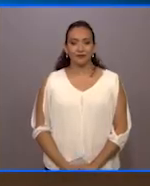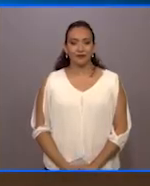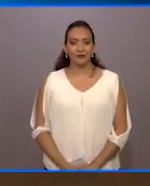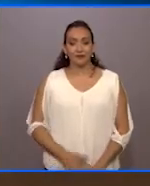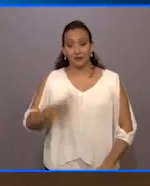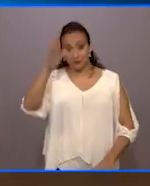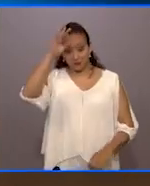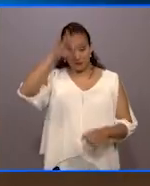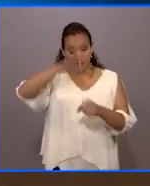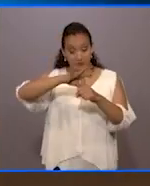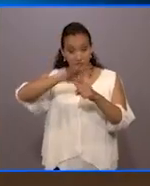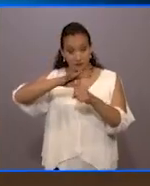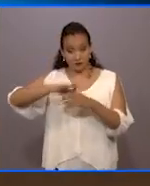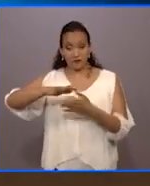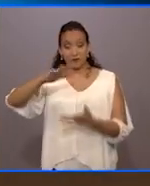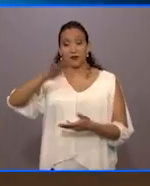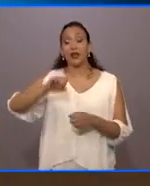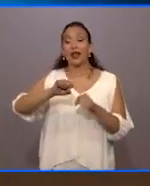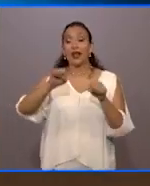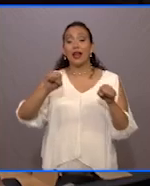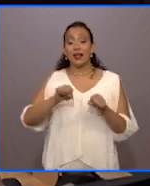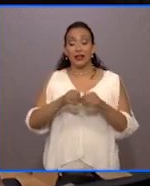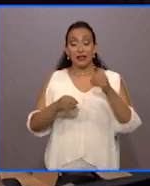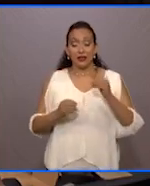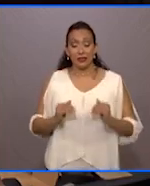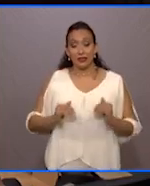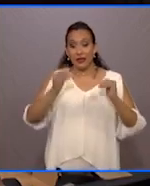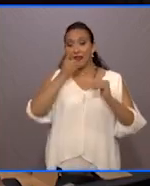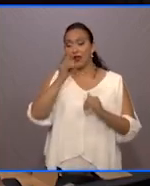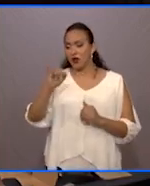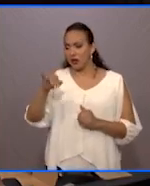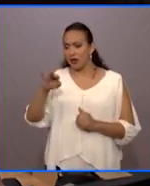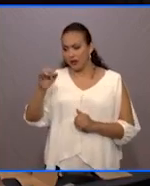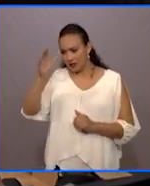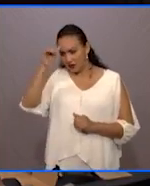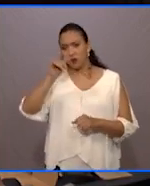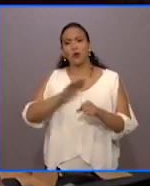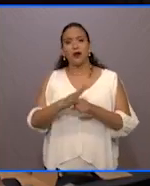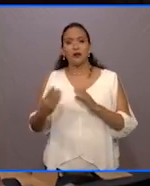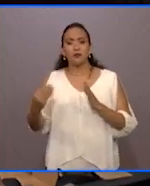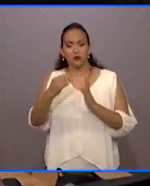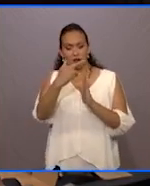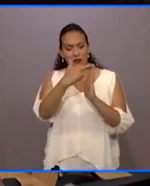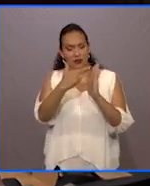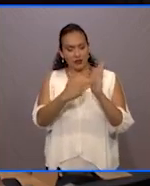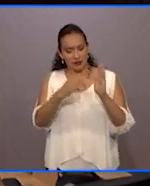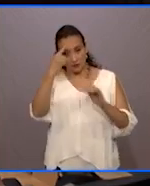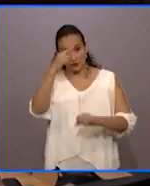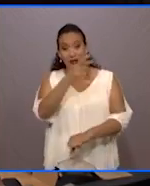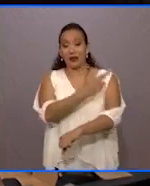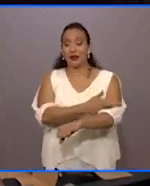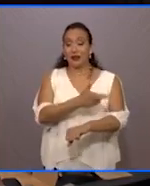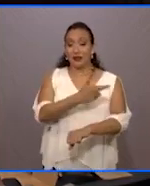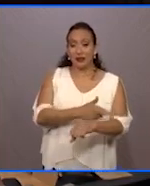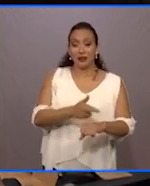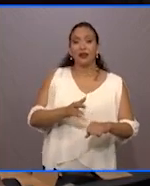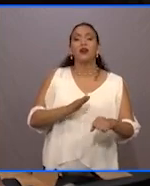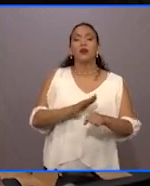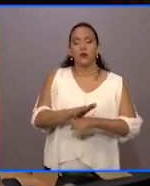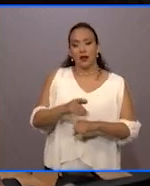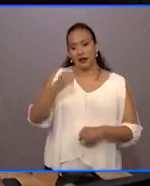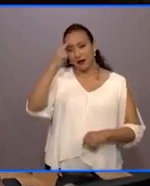Por unanimidad de votos, la Sala Superior confirmó el acuerdo del INE que establece las reglas procesales y de actuación en el trámite